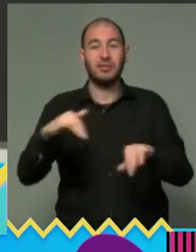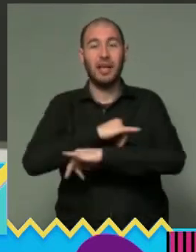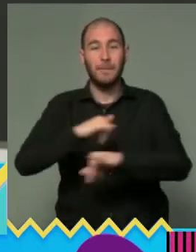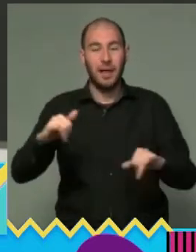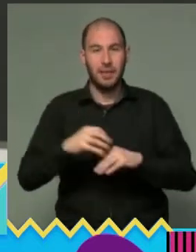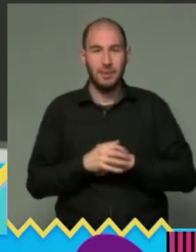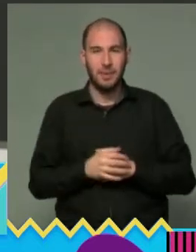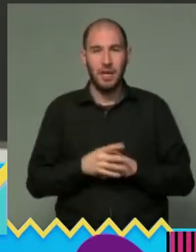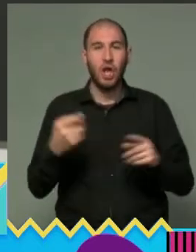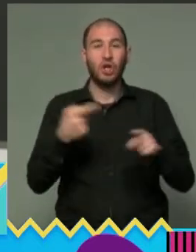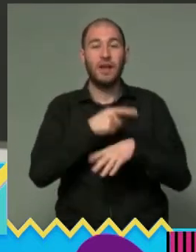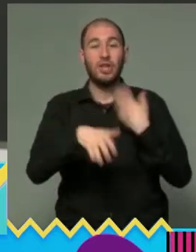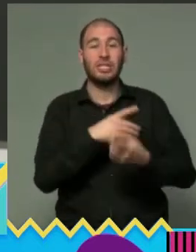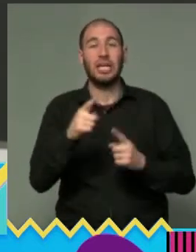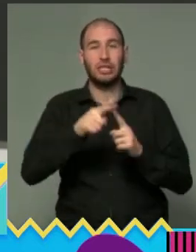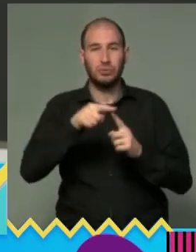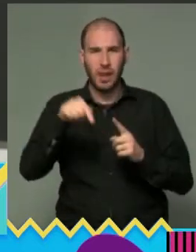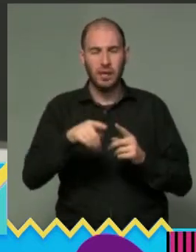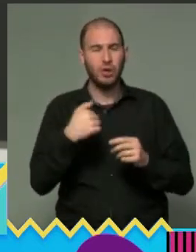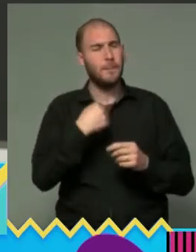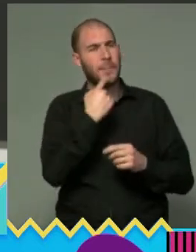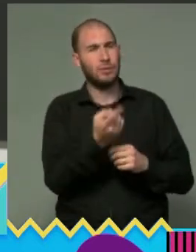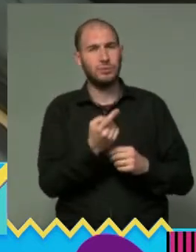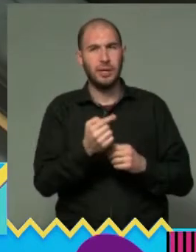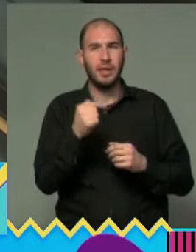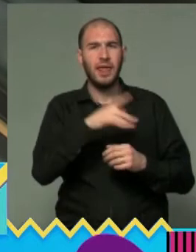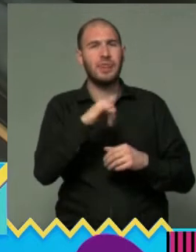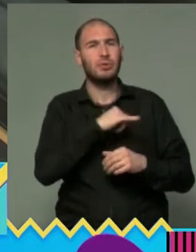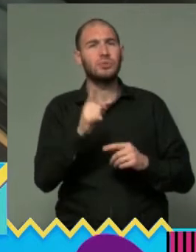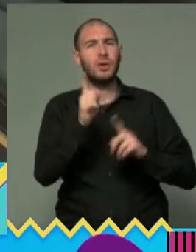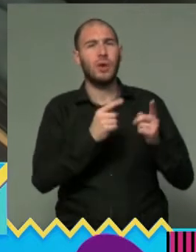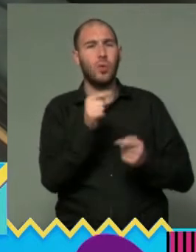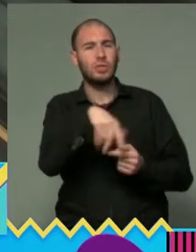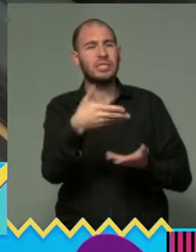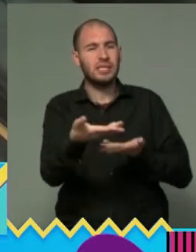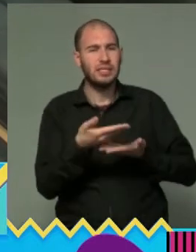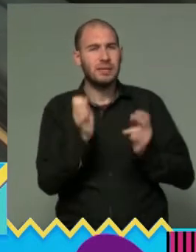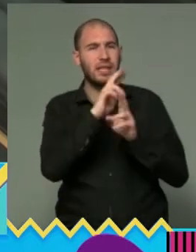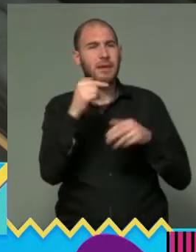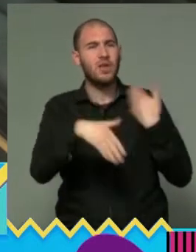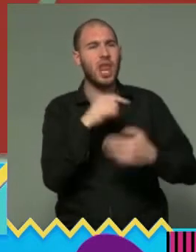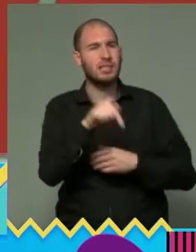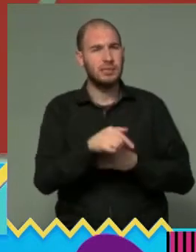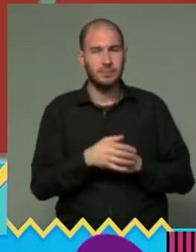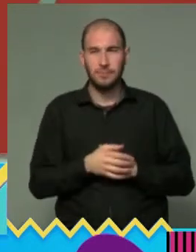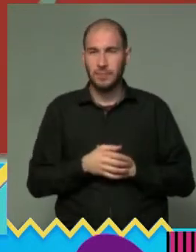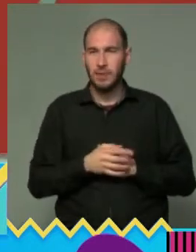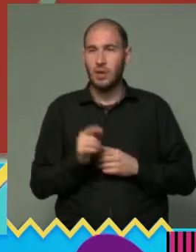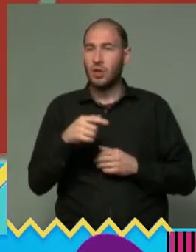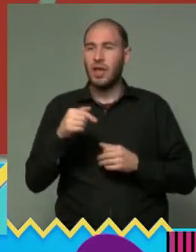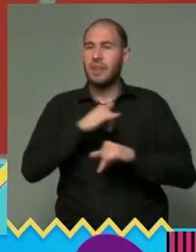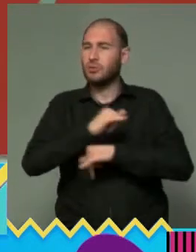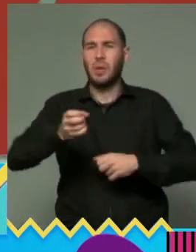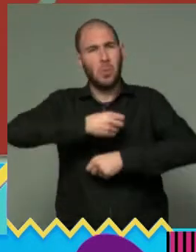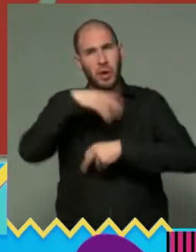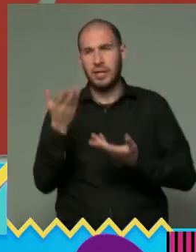campaña contra la violencia institucional y quería preguntarte qué tipo de denuncias pueden recibir ustedes con respecto a este tipo de violencia. Recibimos todo